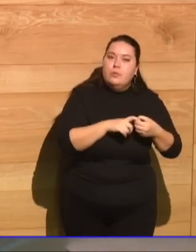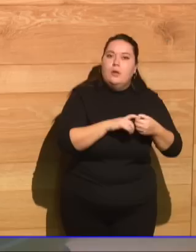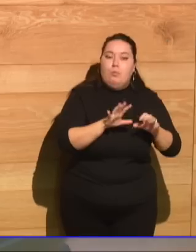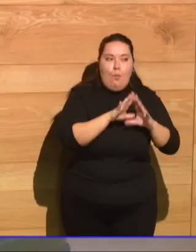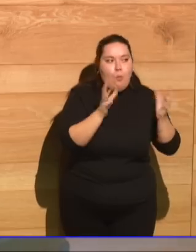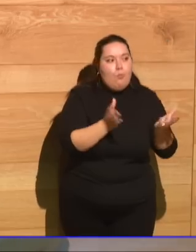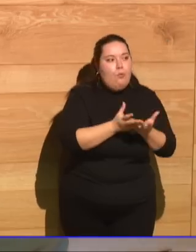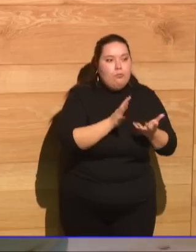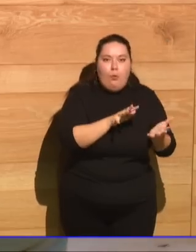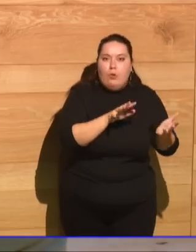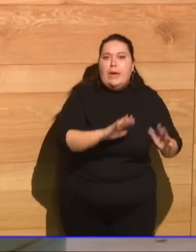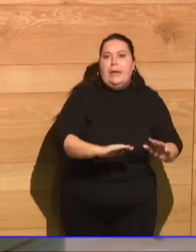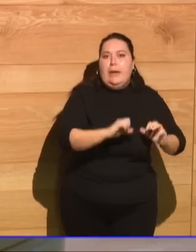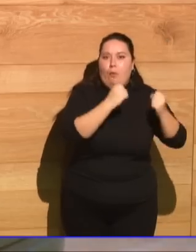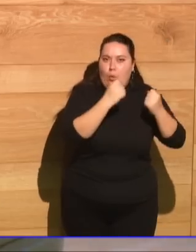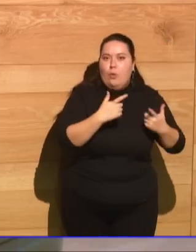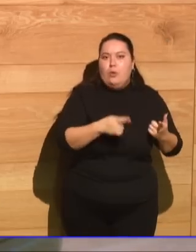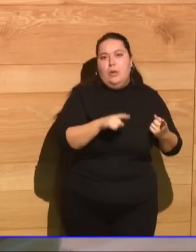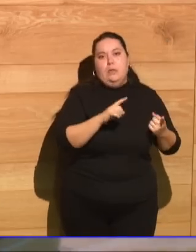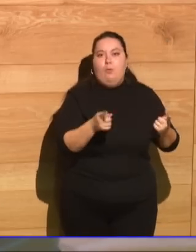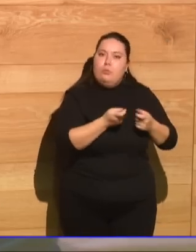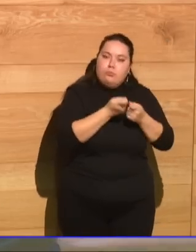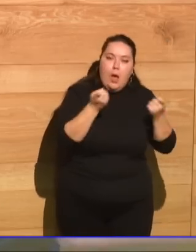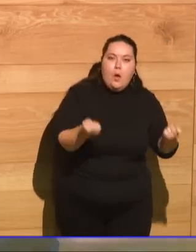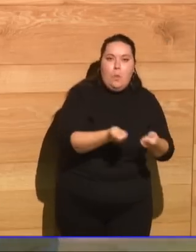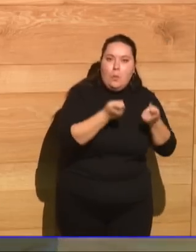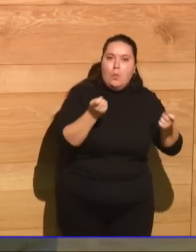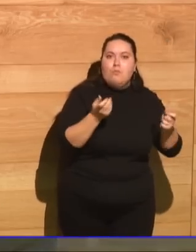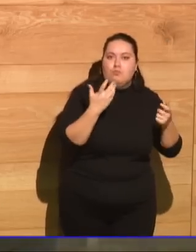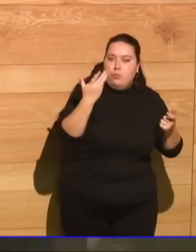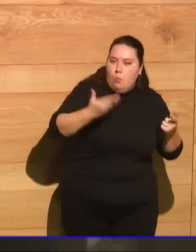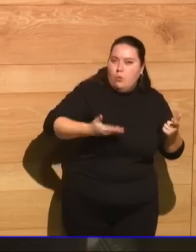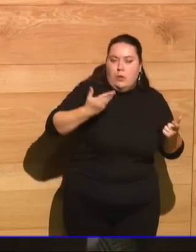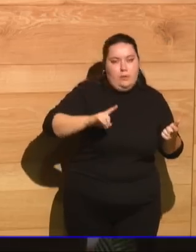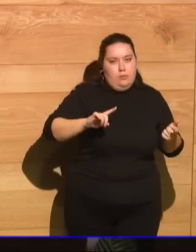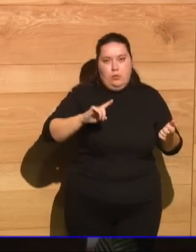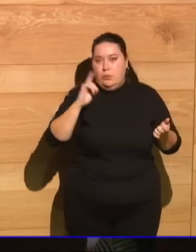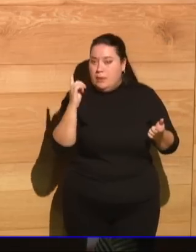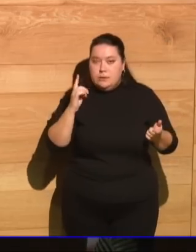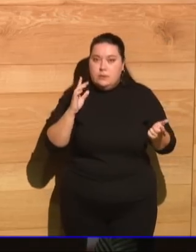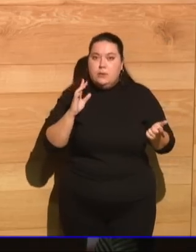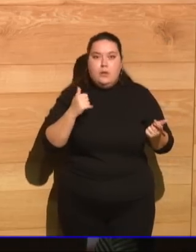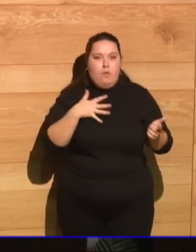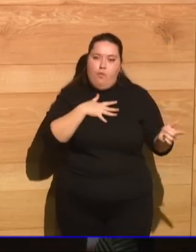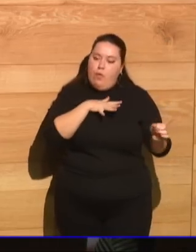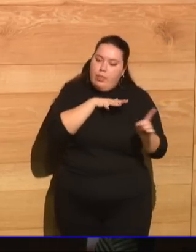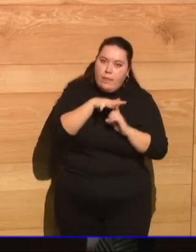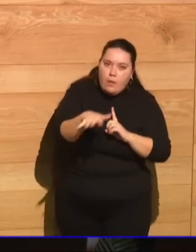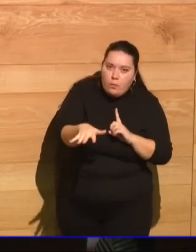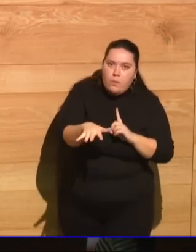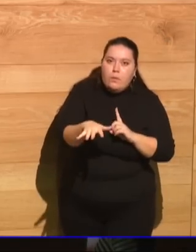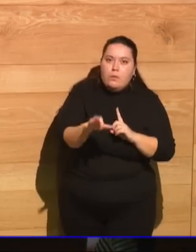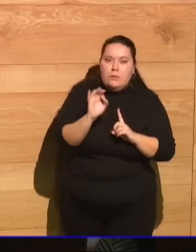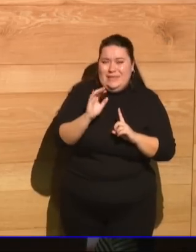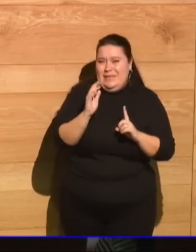publicidad en el mundo y que hacen algunos de los spots más relevantes y más influyentes